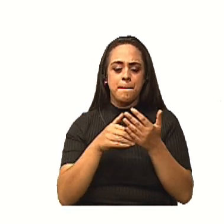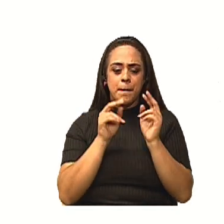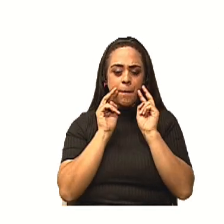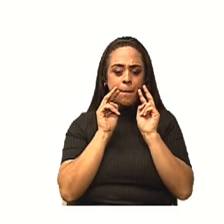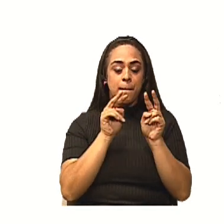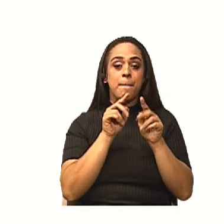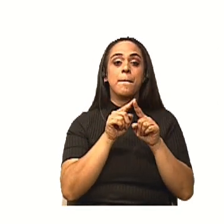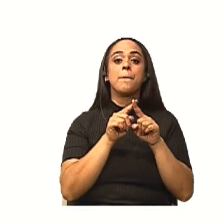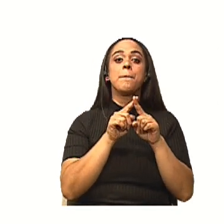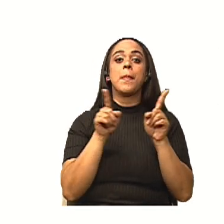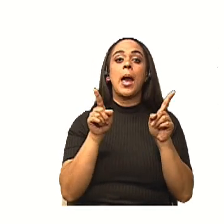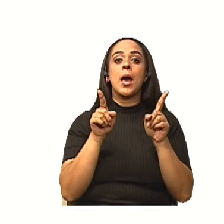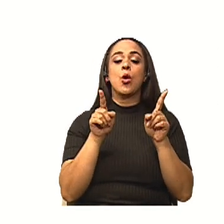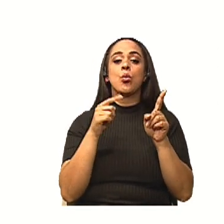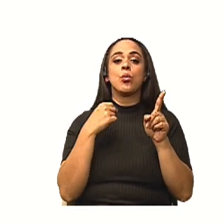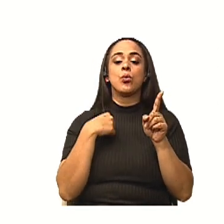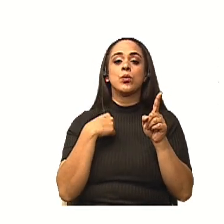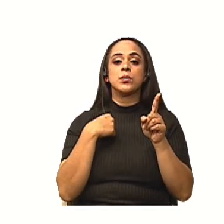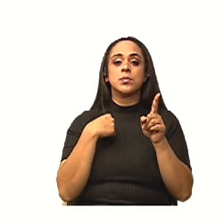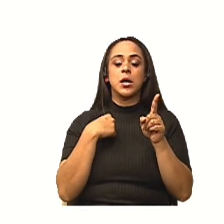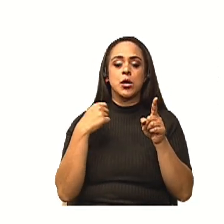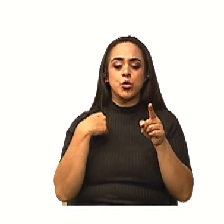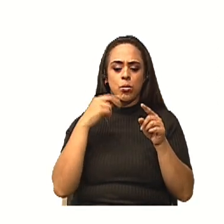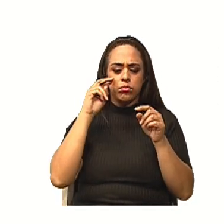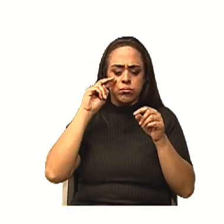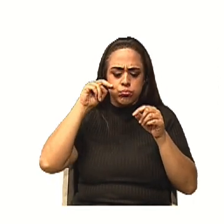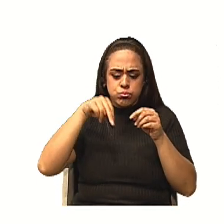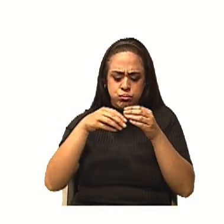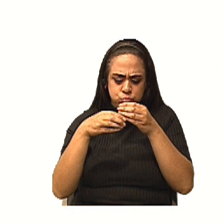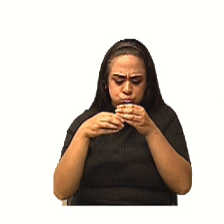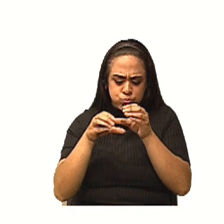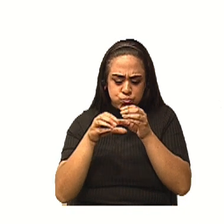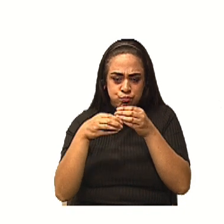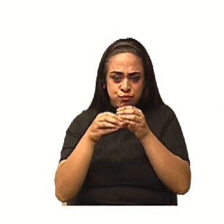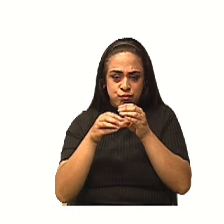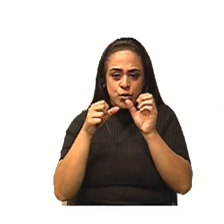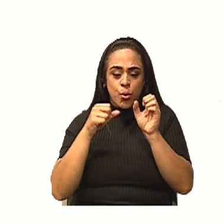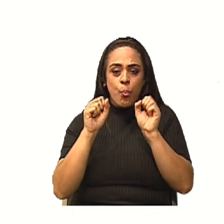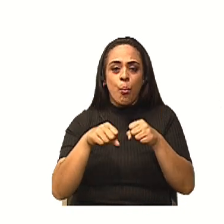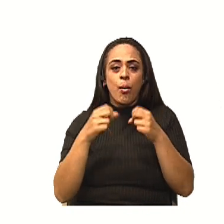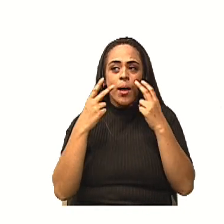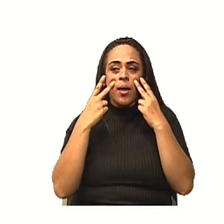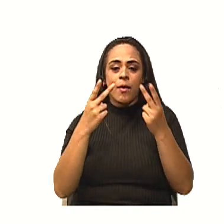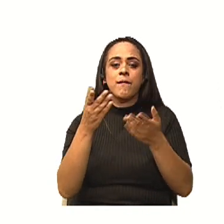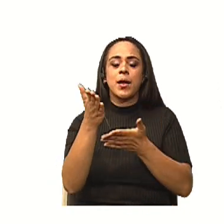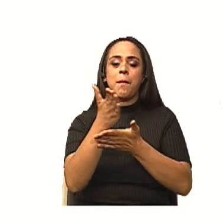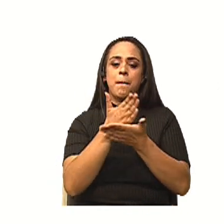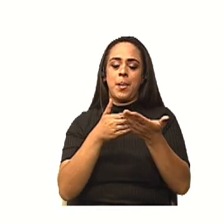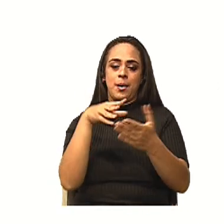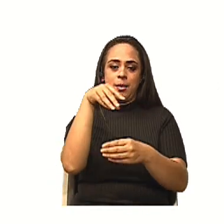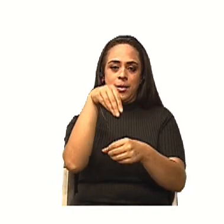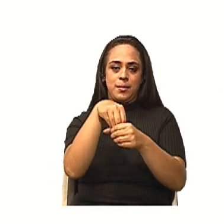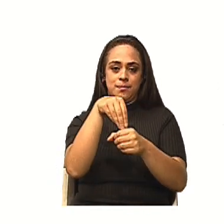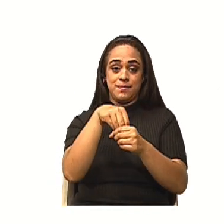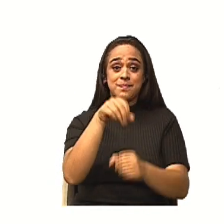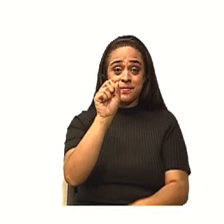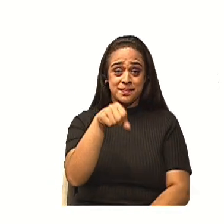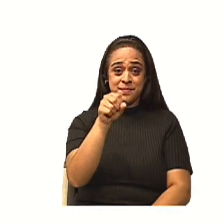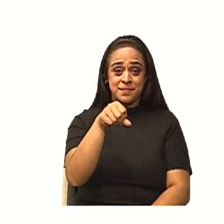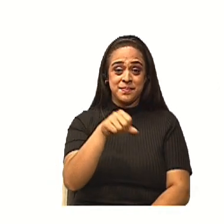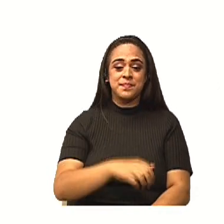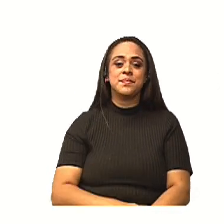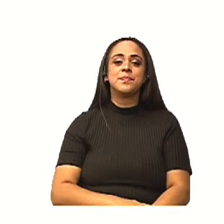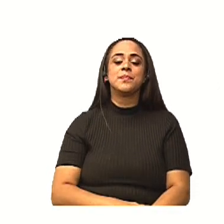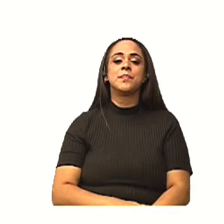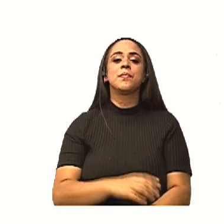vista, pero si yo pongo sangre en un microscopio, yo voy a poder ver las partes que lo componen. ¿Sí? Entonces recuerden,